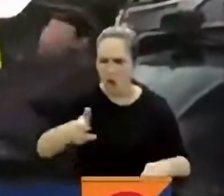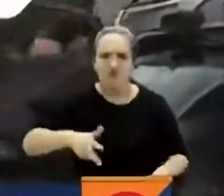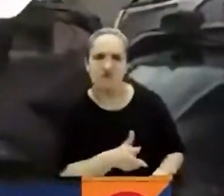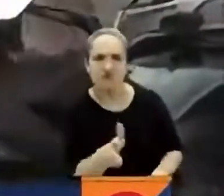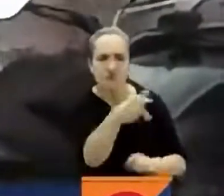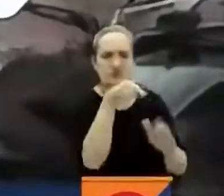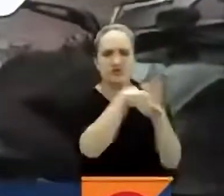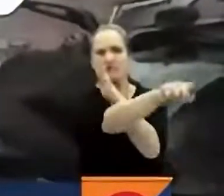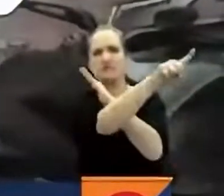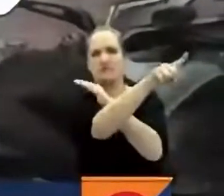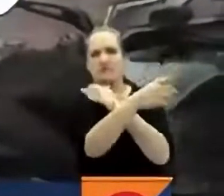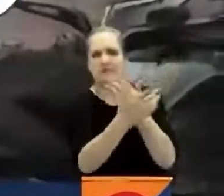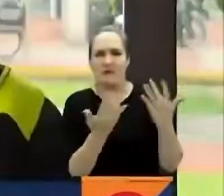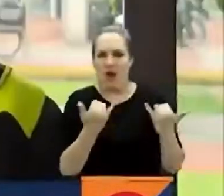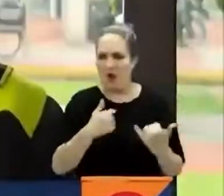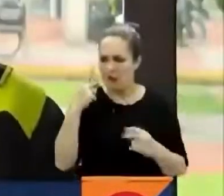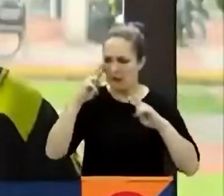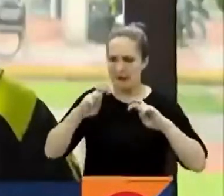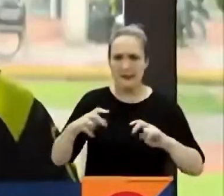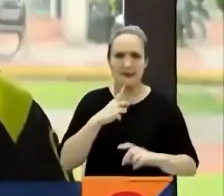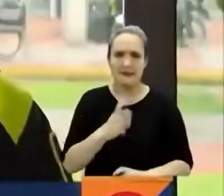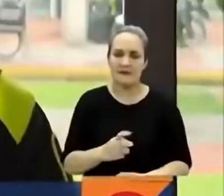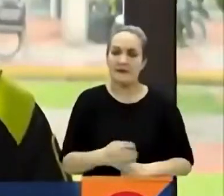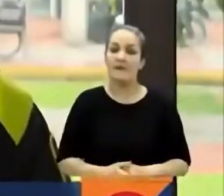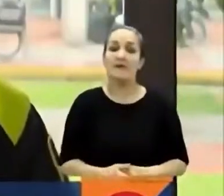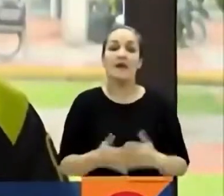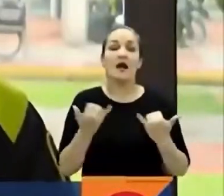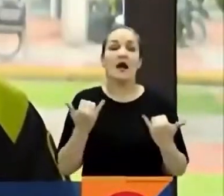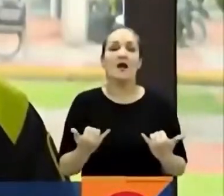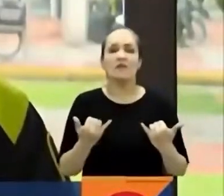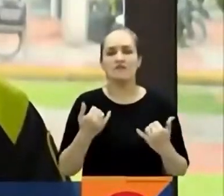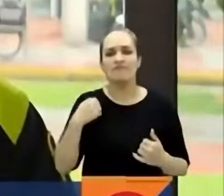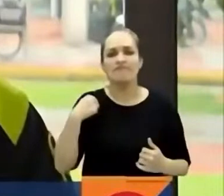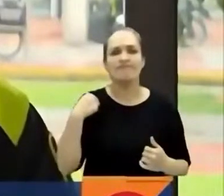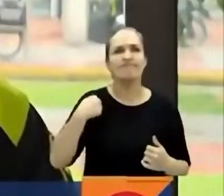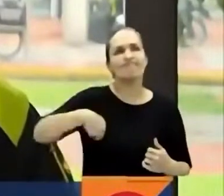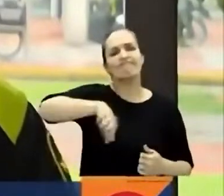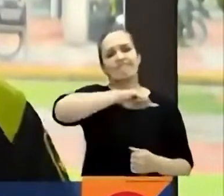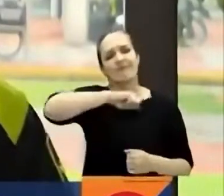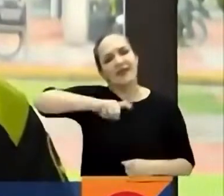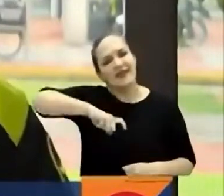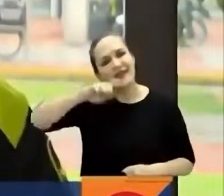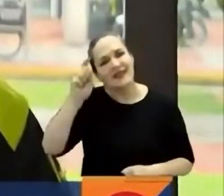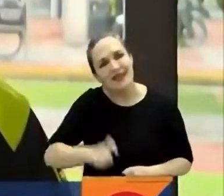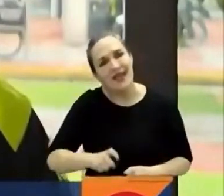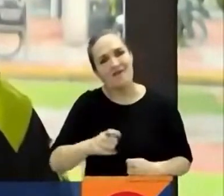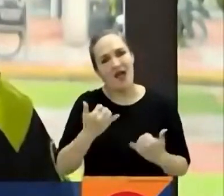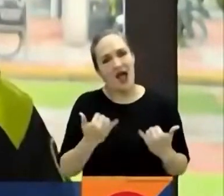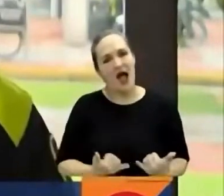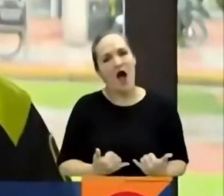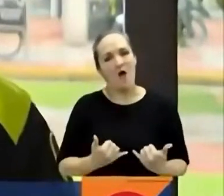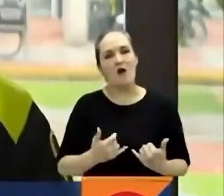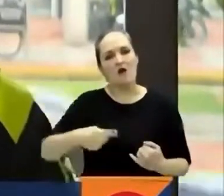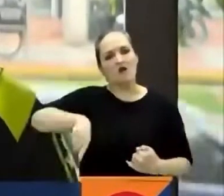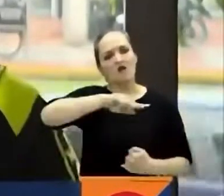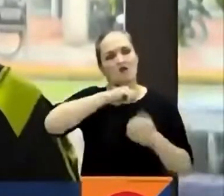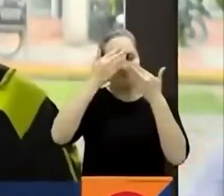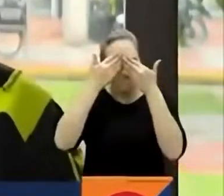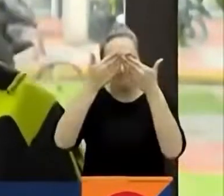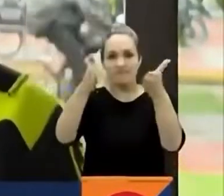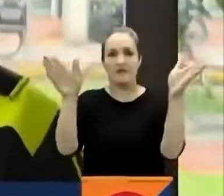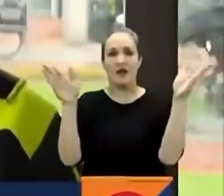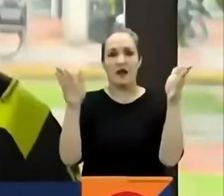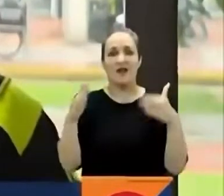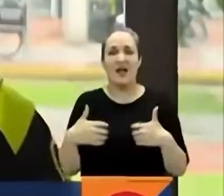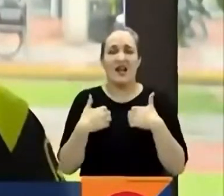las autoridades se dificulta. Yo pienso que el nivel cultural de nosotros nos debe quitar esa venda de los ojos, del miedo a